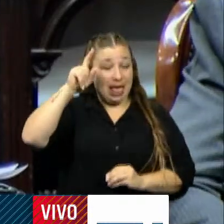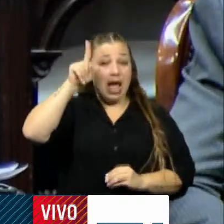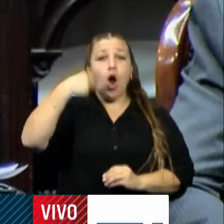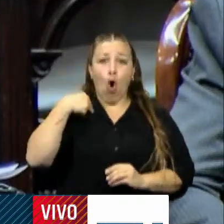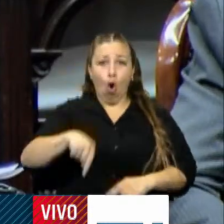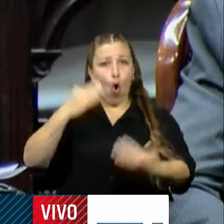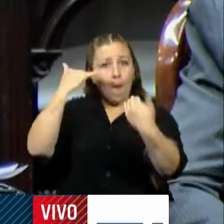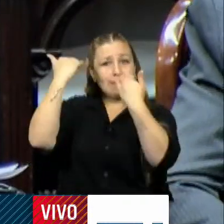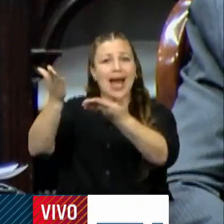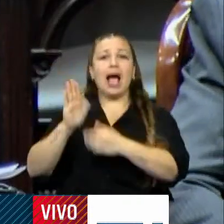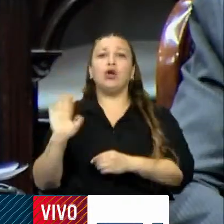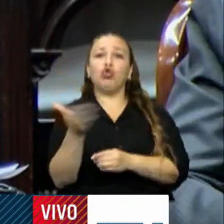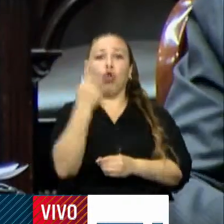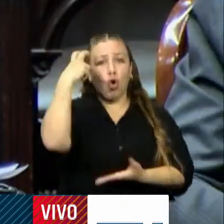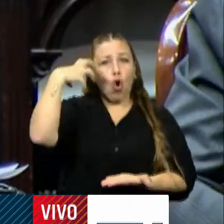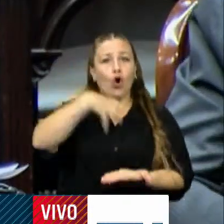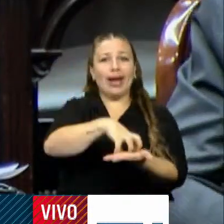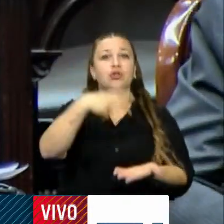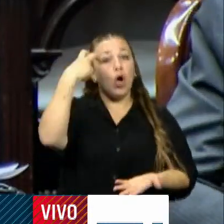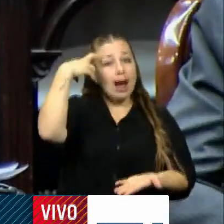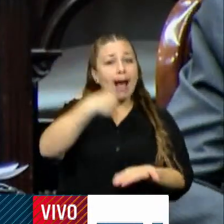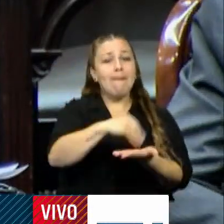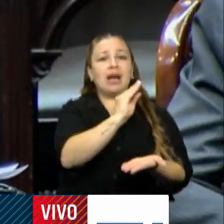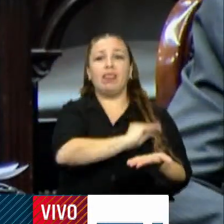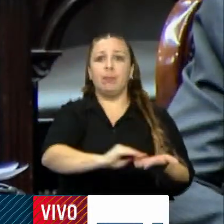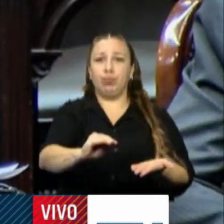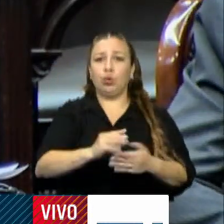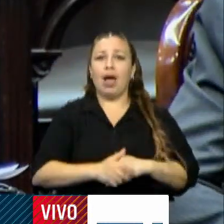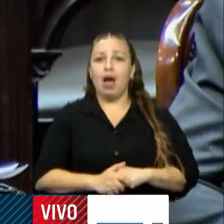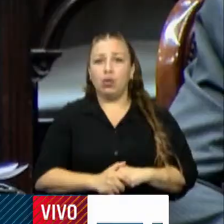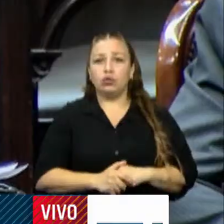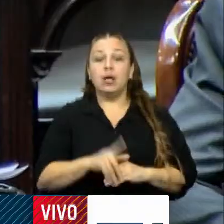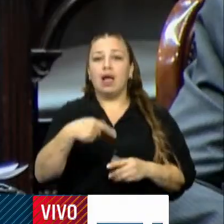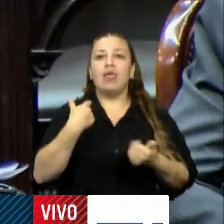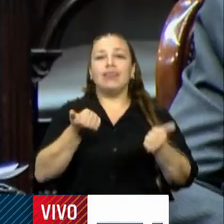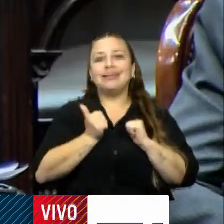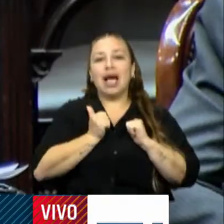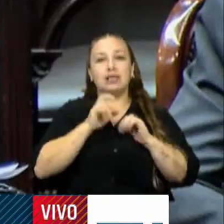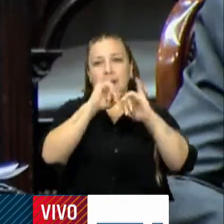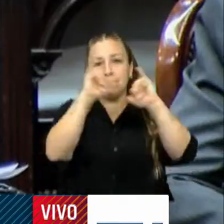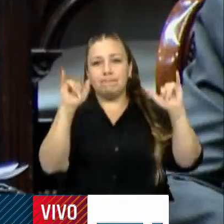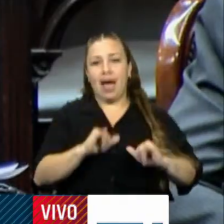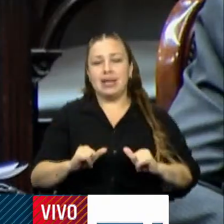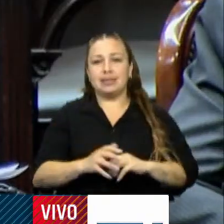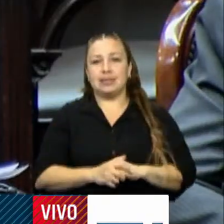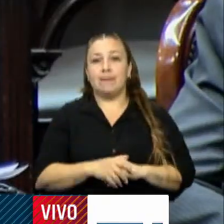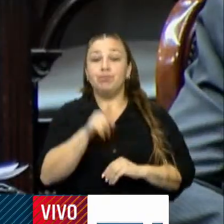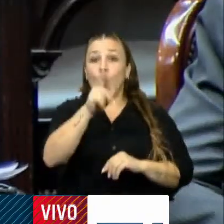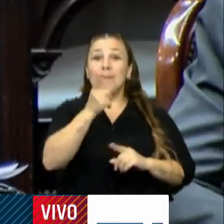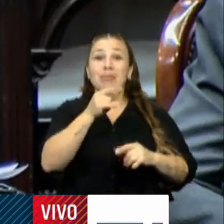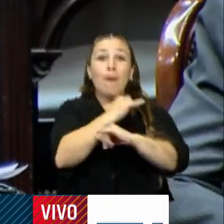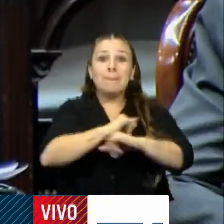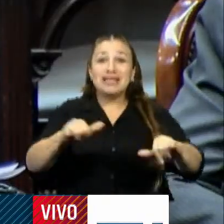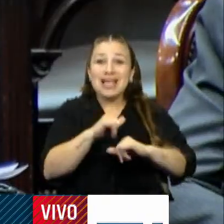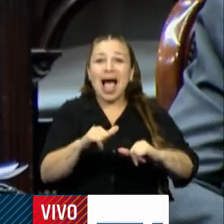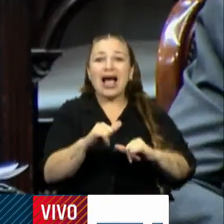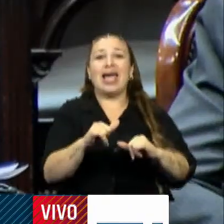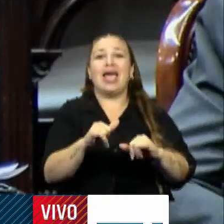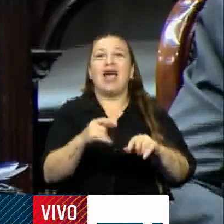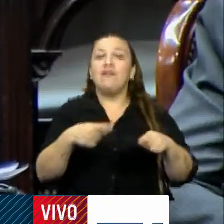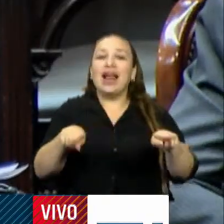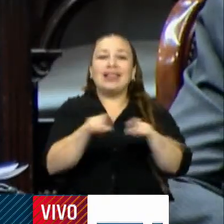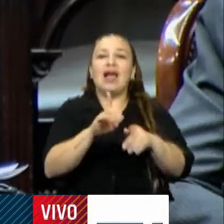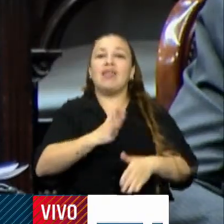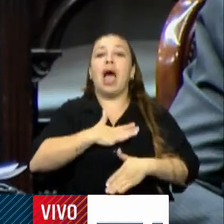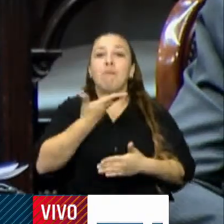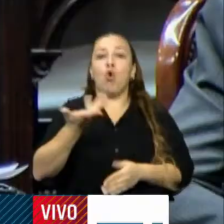homenaje de todo este Congreso, de esta Cámara de Diputados, y que descanse en paz. y que su mensaje de fraternidad, de amor